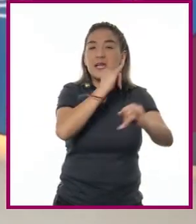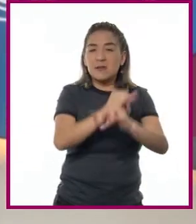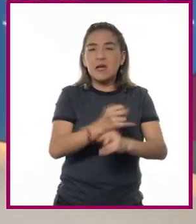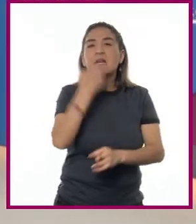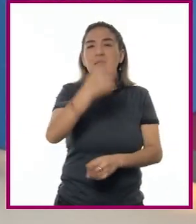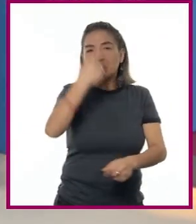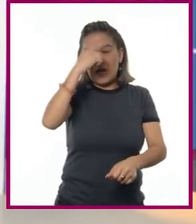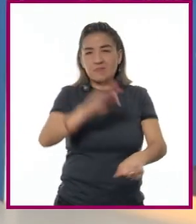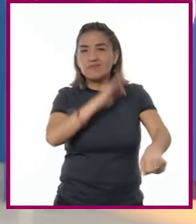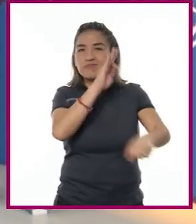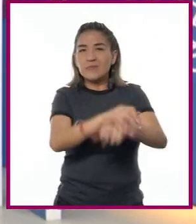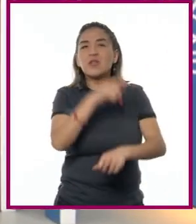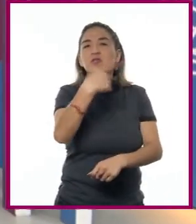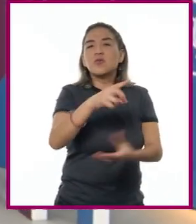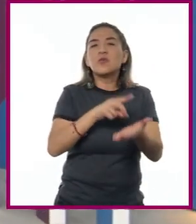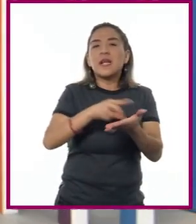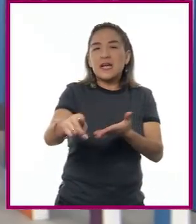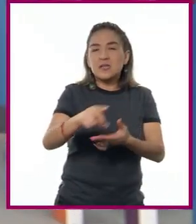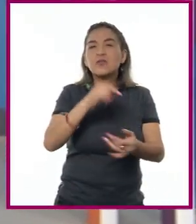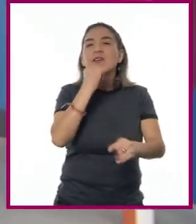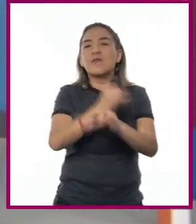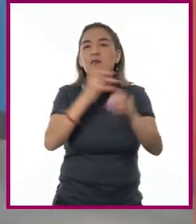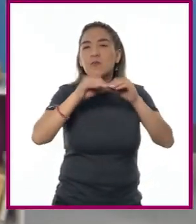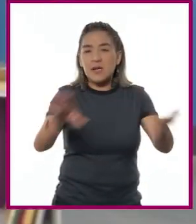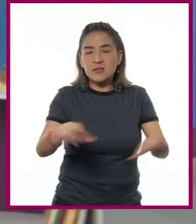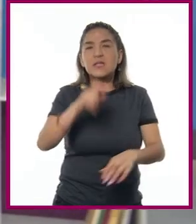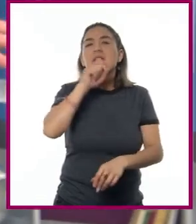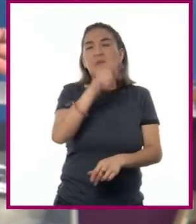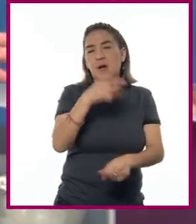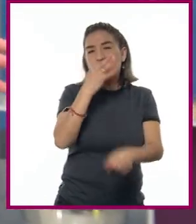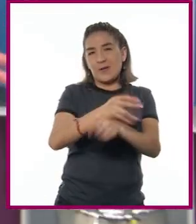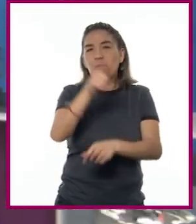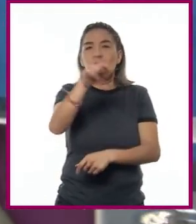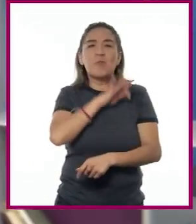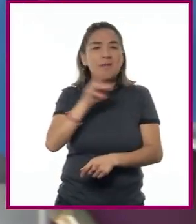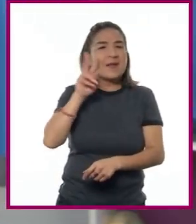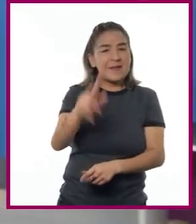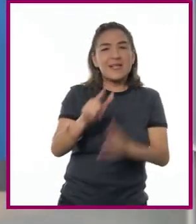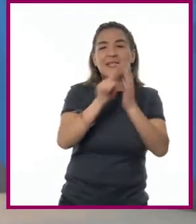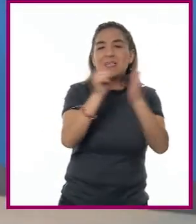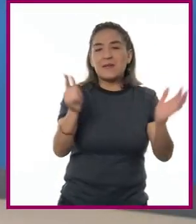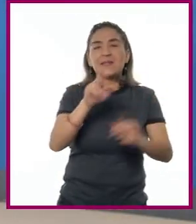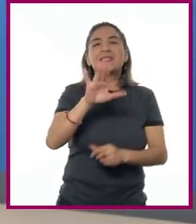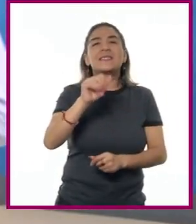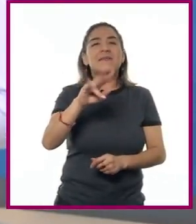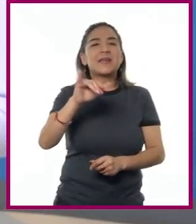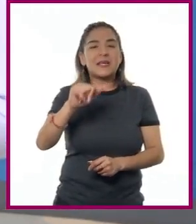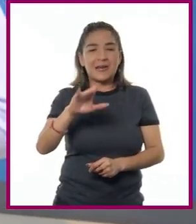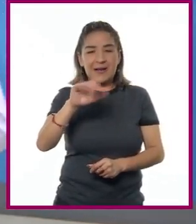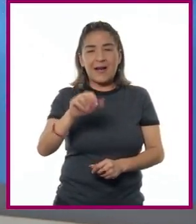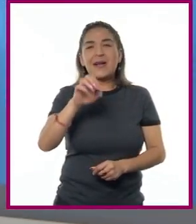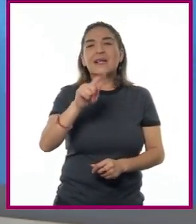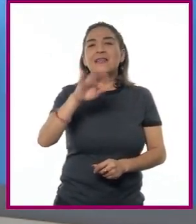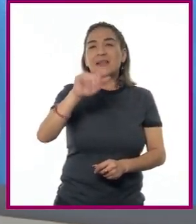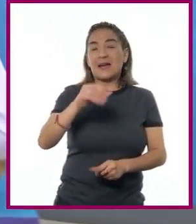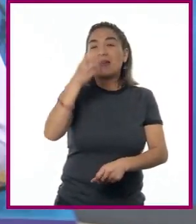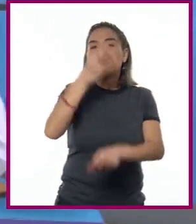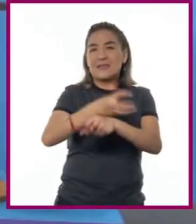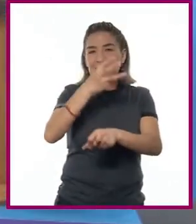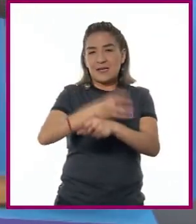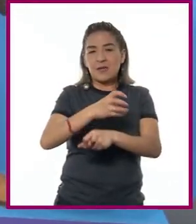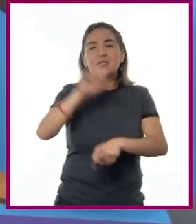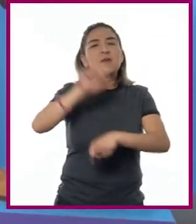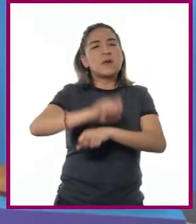que respaldan el derecho a la información. Les invito a consultar su libro de texto de formación cívica y ética de 3er